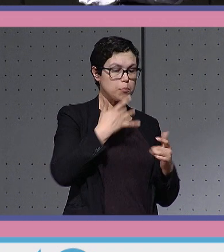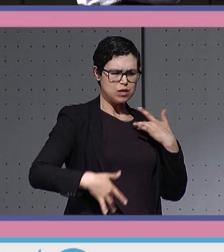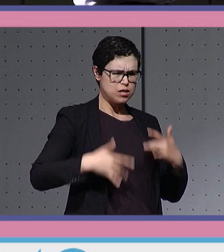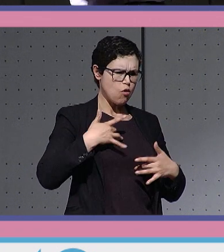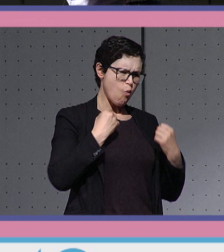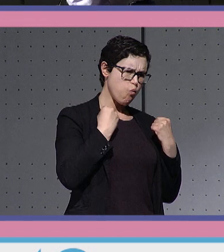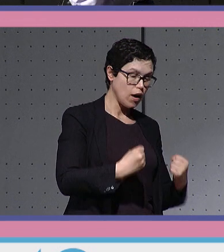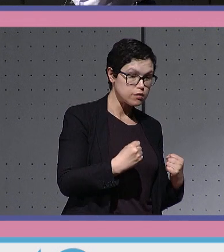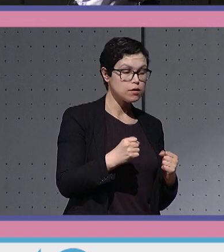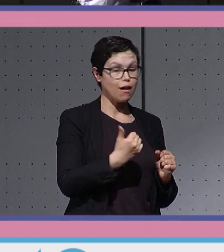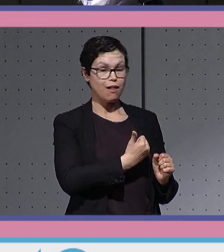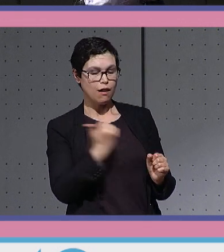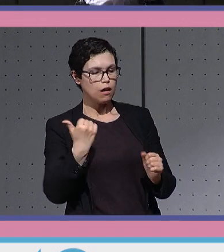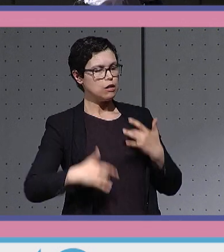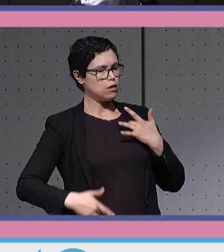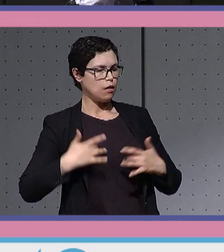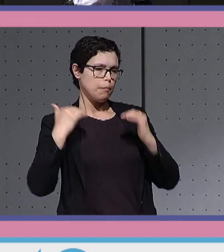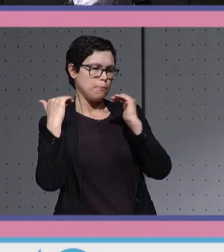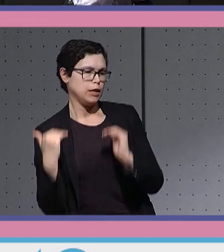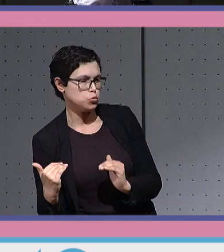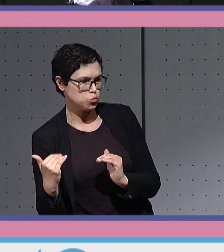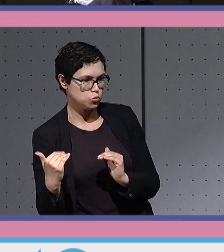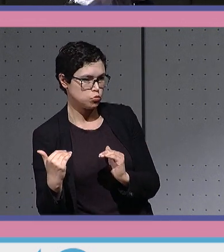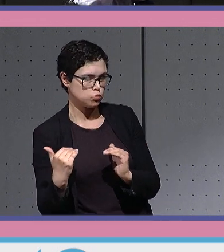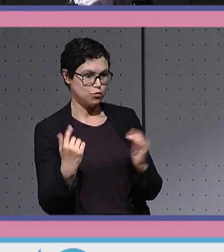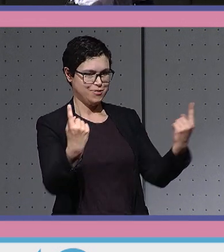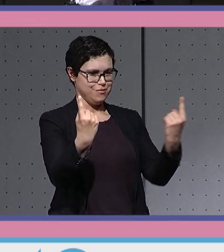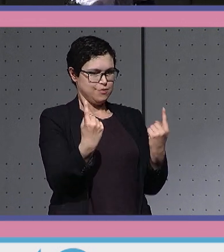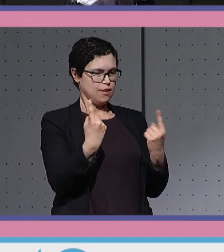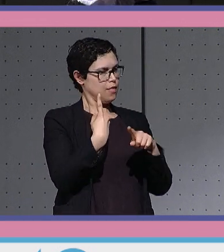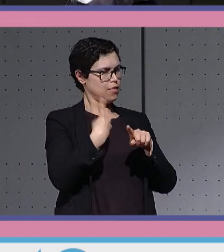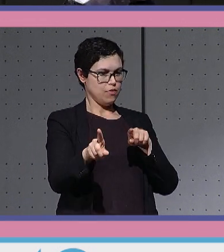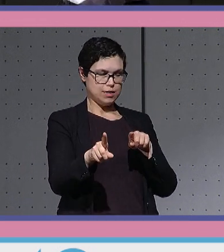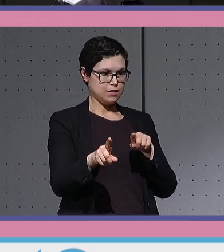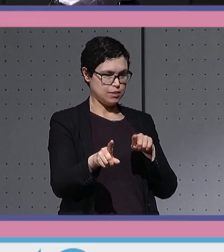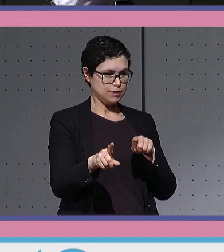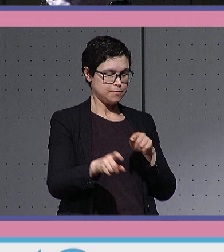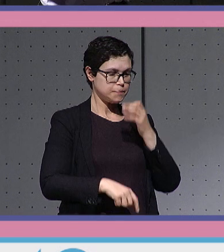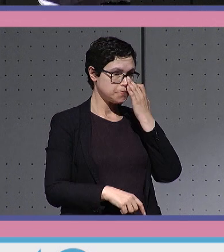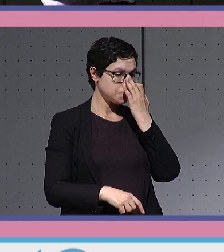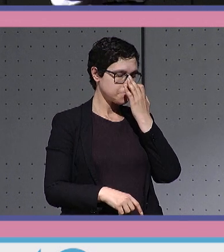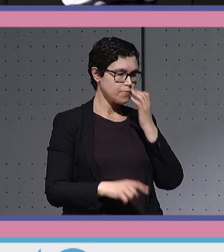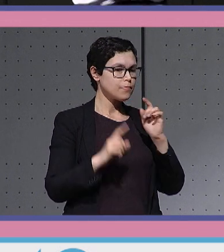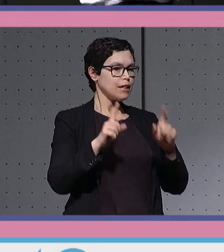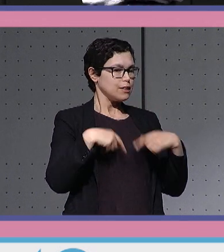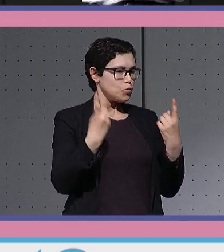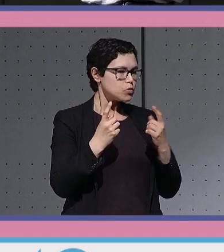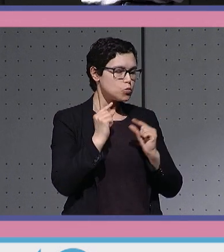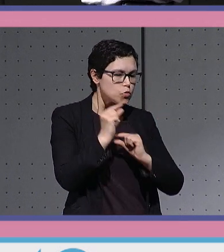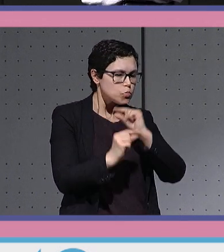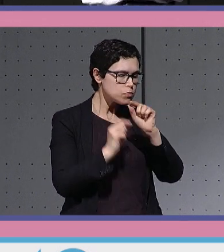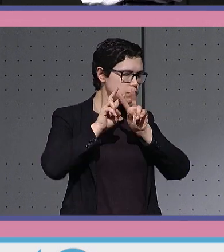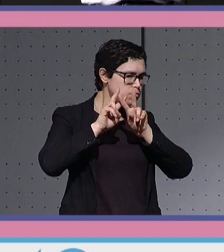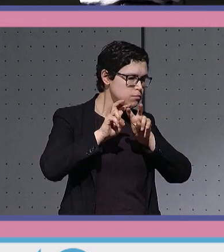severo. Y de muchas de las delecciones, de las más frecuentes desde luego, vamos sabiendo un poquito qué podemos